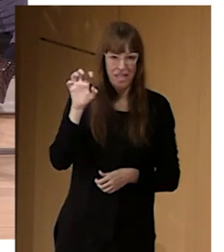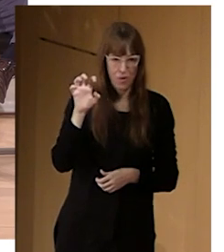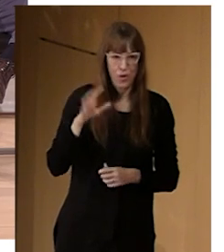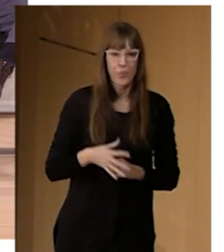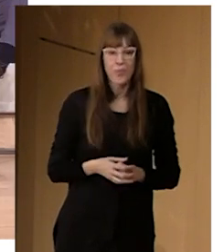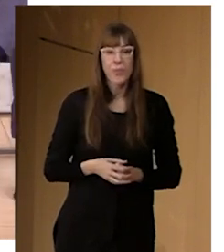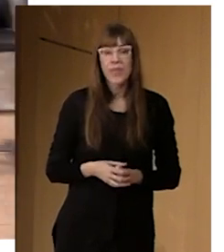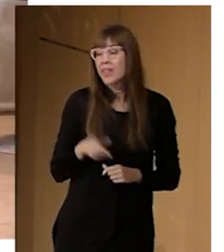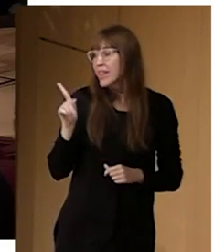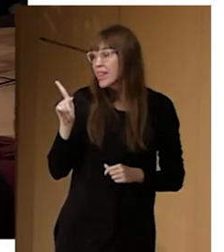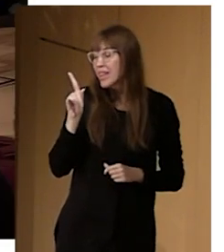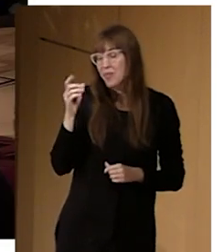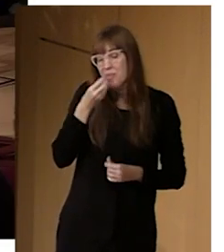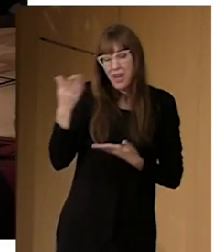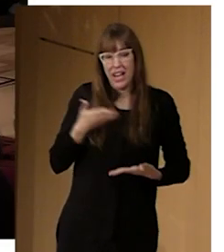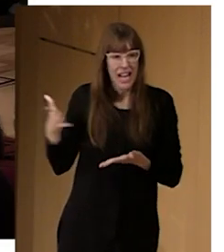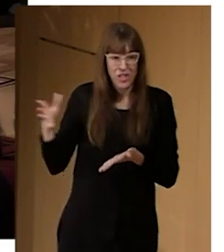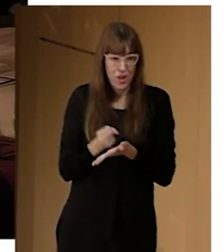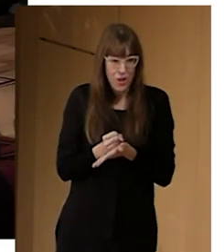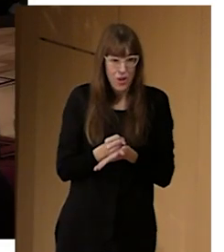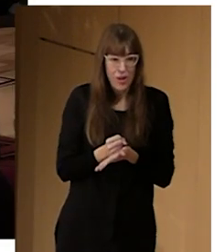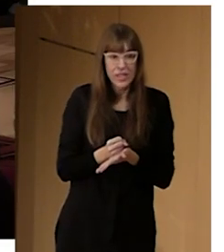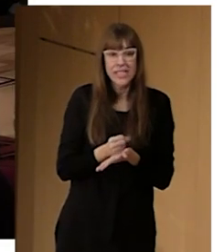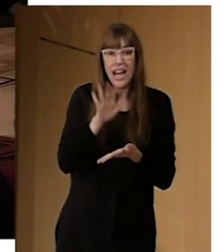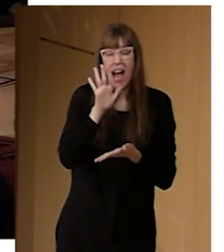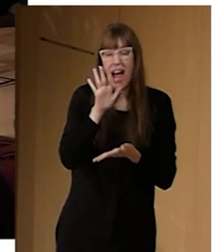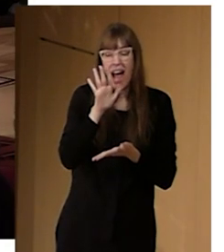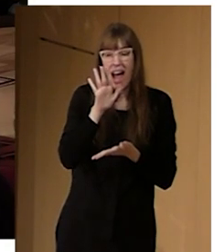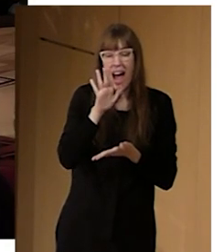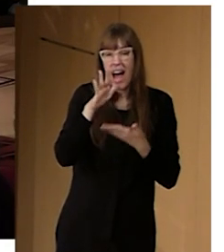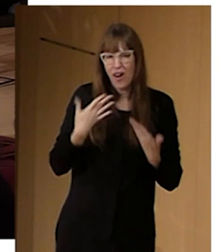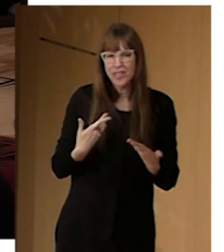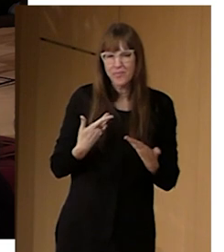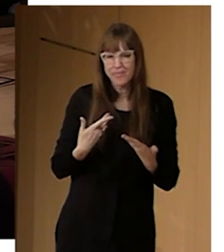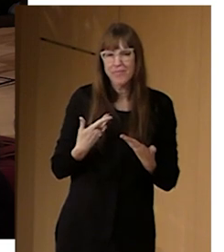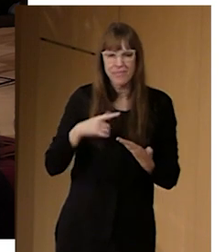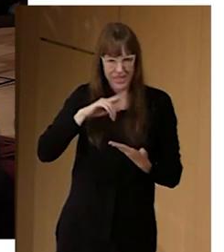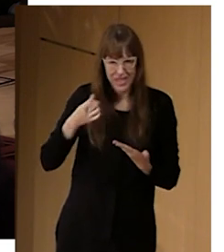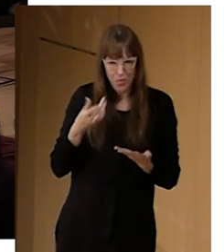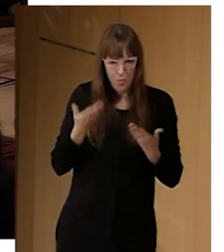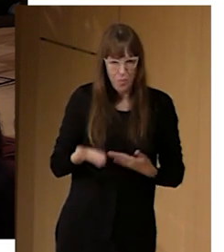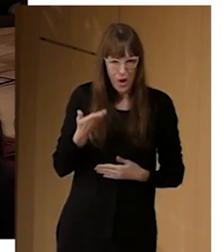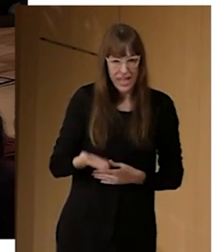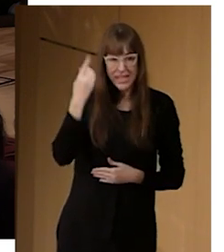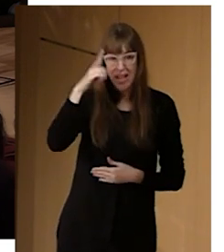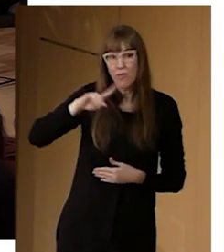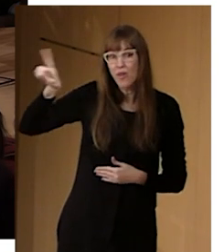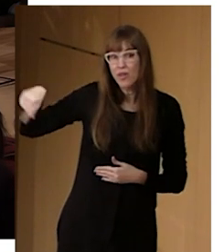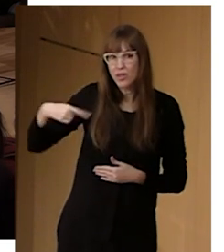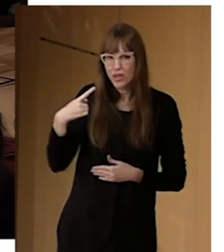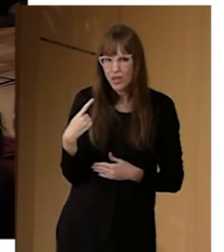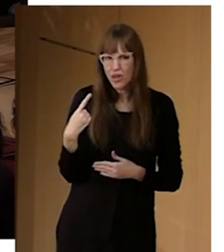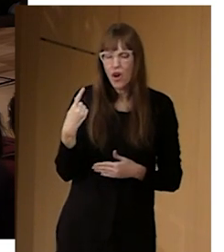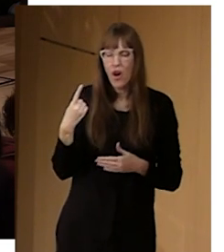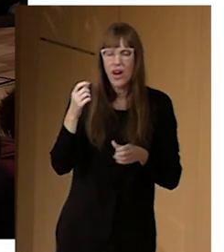por delante por supuesto Que desde todas vuestras eh vuestras instituciones lleva muchísimos años trabajando en en la inclusión